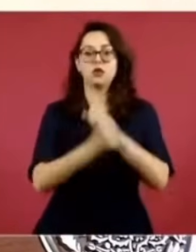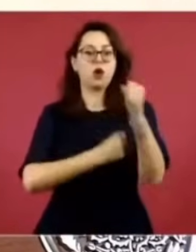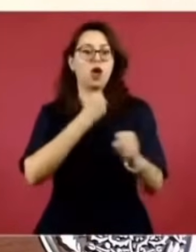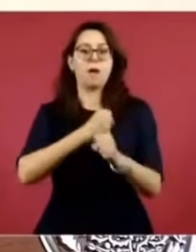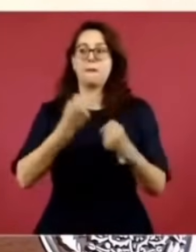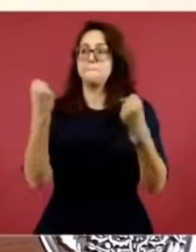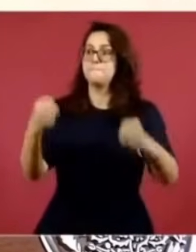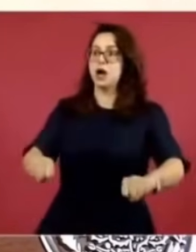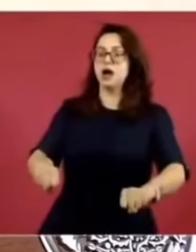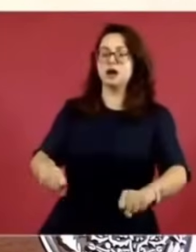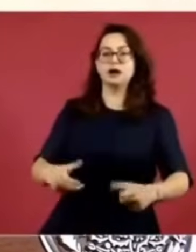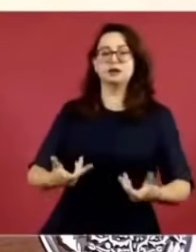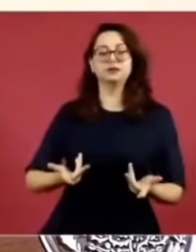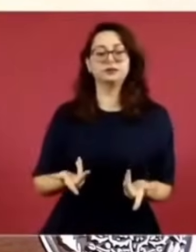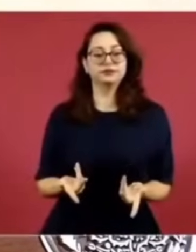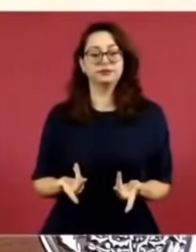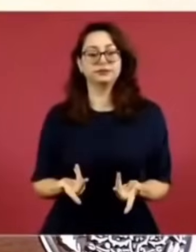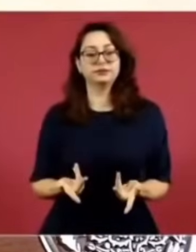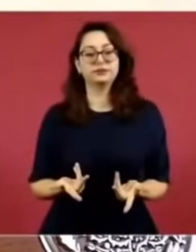Entonces, es algo así.